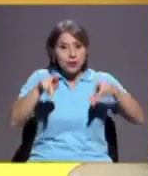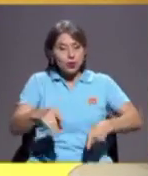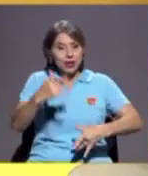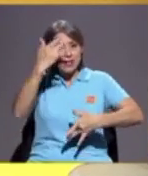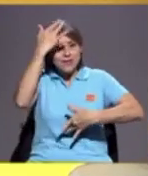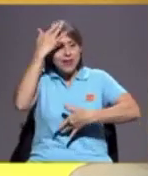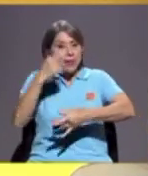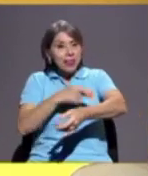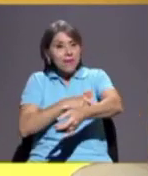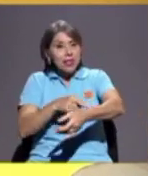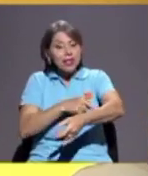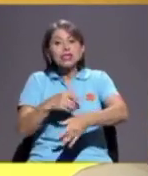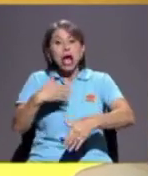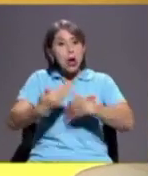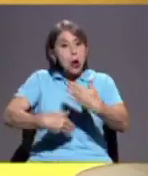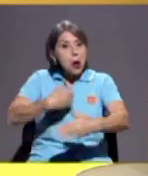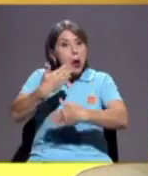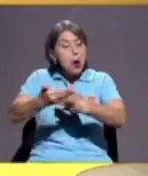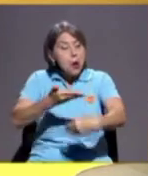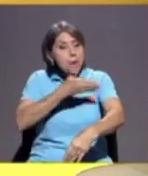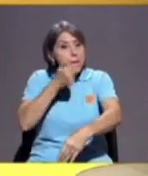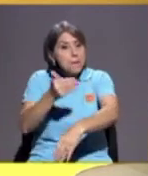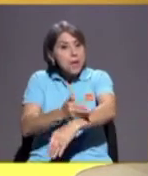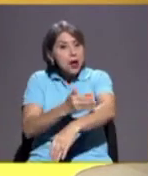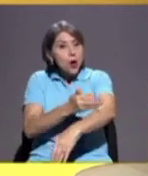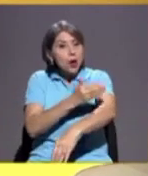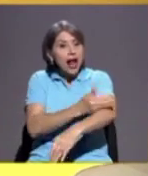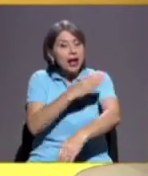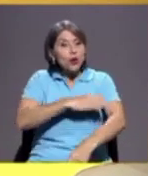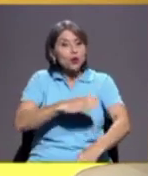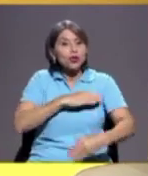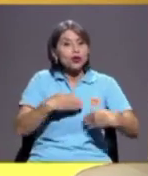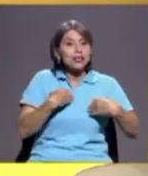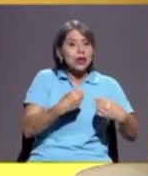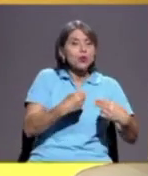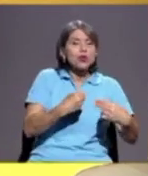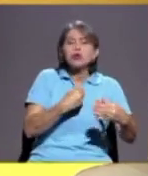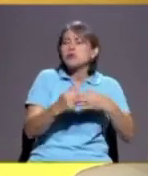mejoraran su condición de salud y no de cuántas citas fueran,